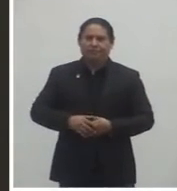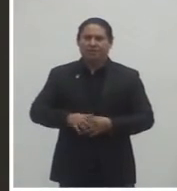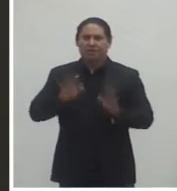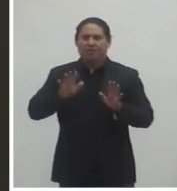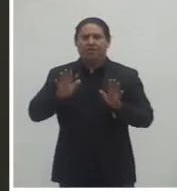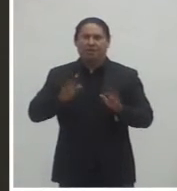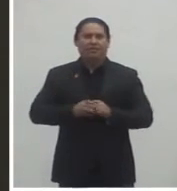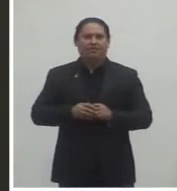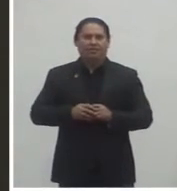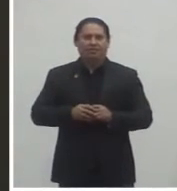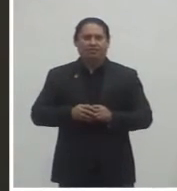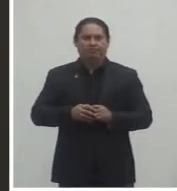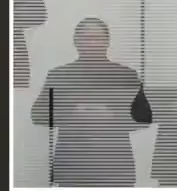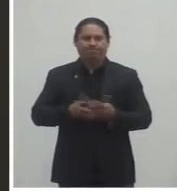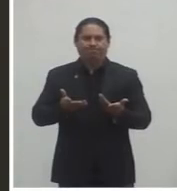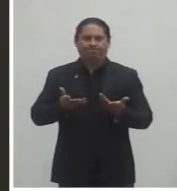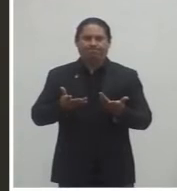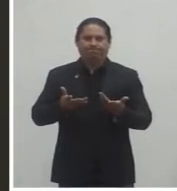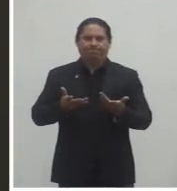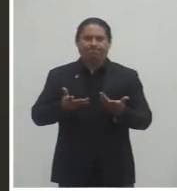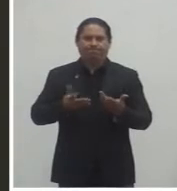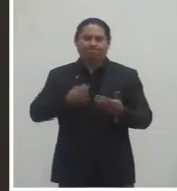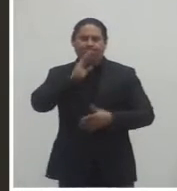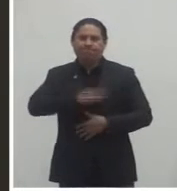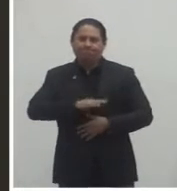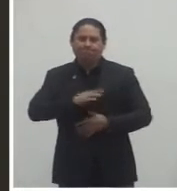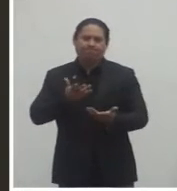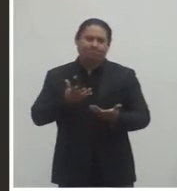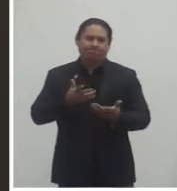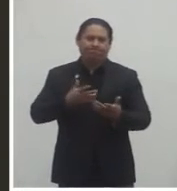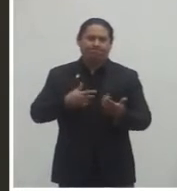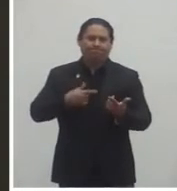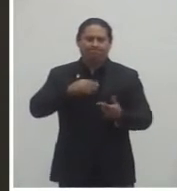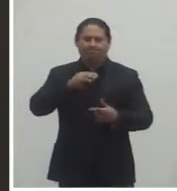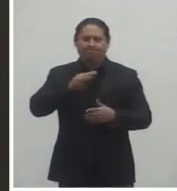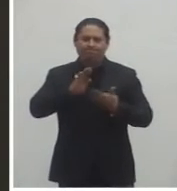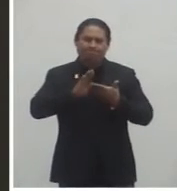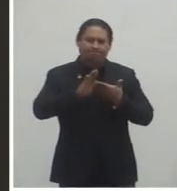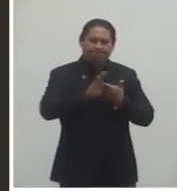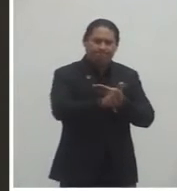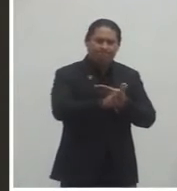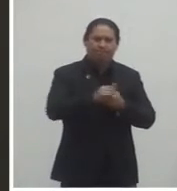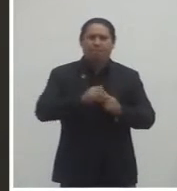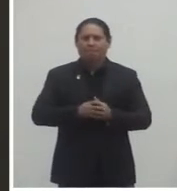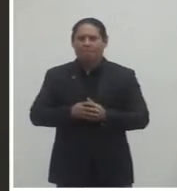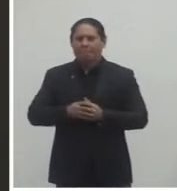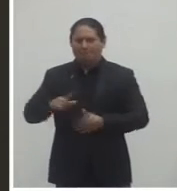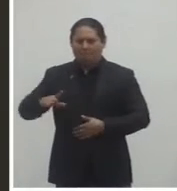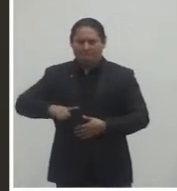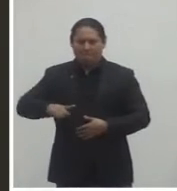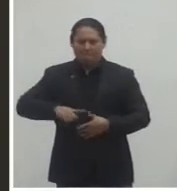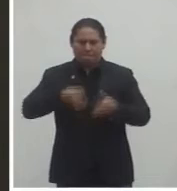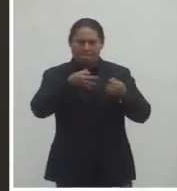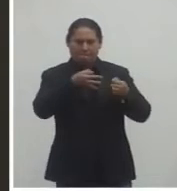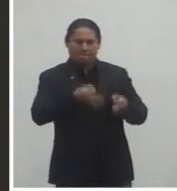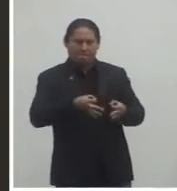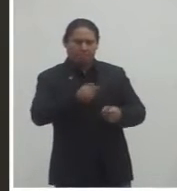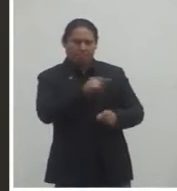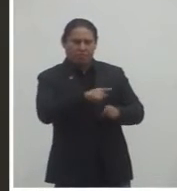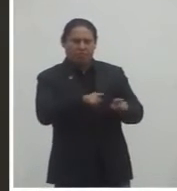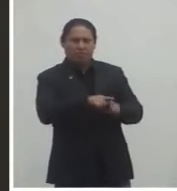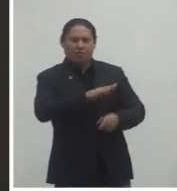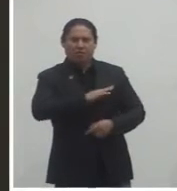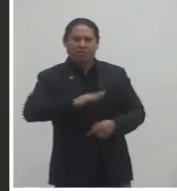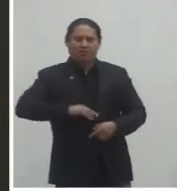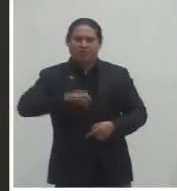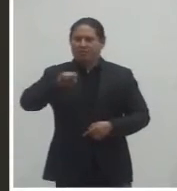el desorden y están evitando la gobernanza en el municipio